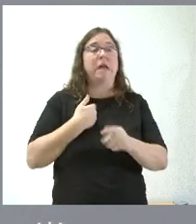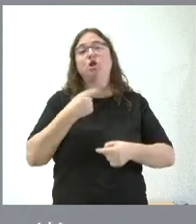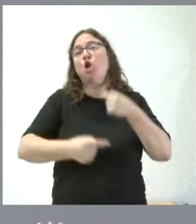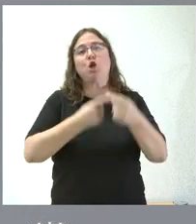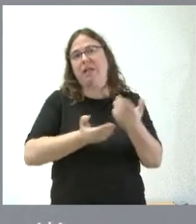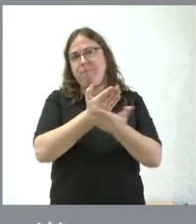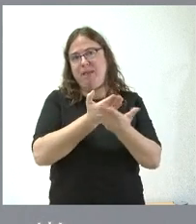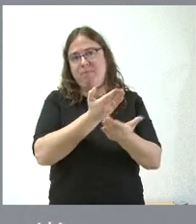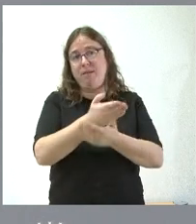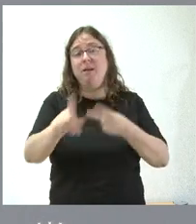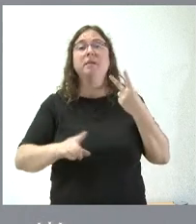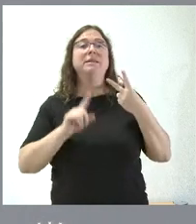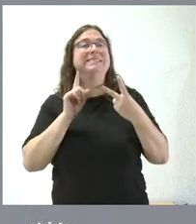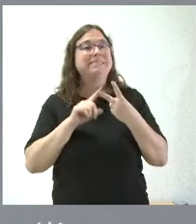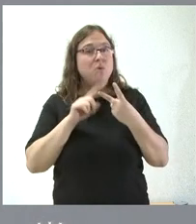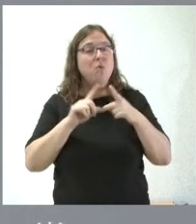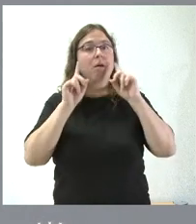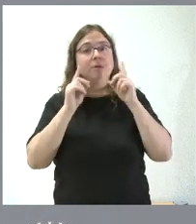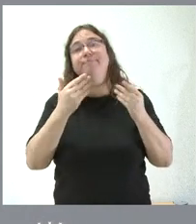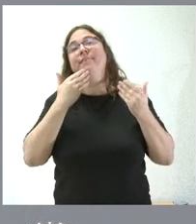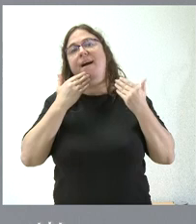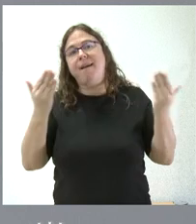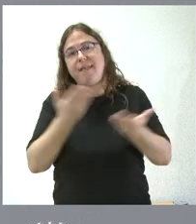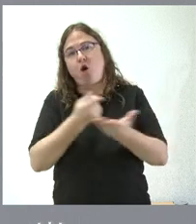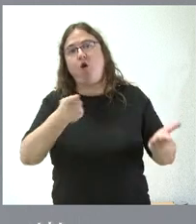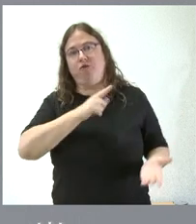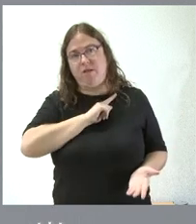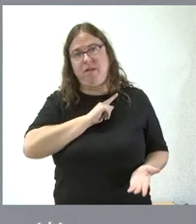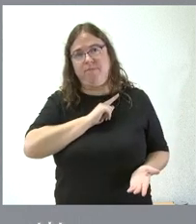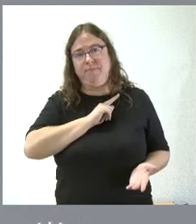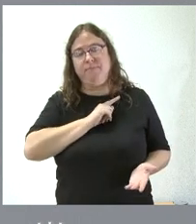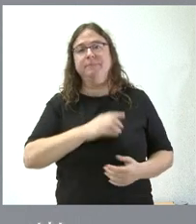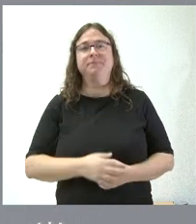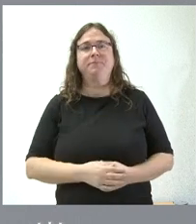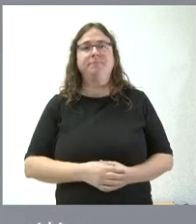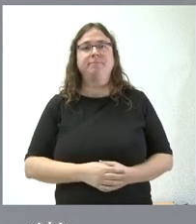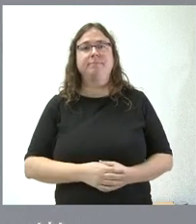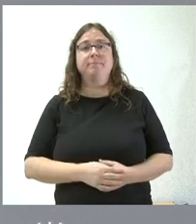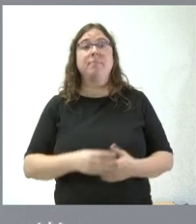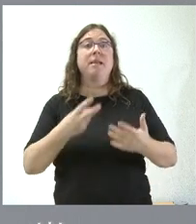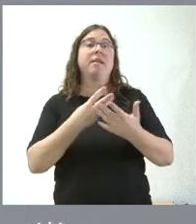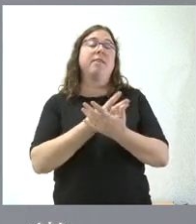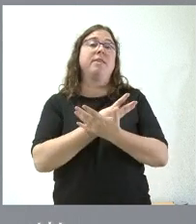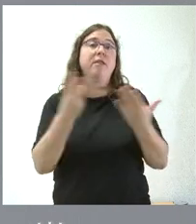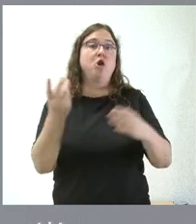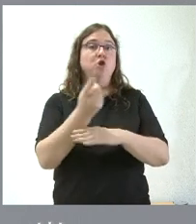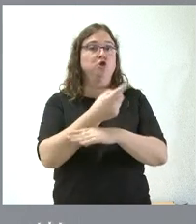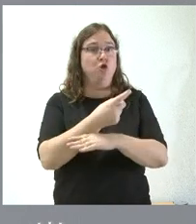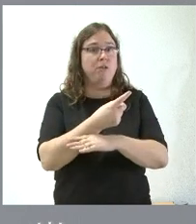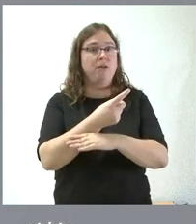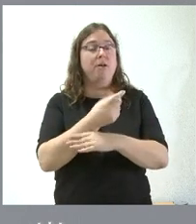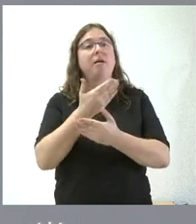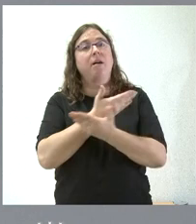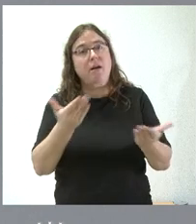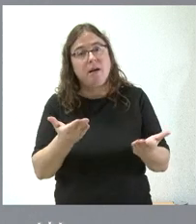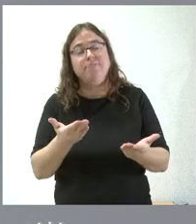días y en el segundo caso pues agradecemos la confianza que se nos ha otorgado estas 18 horas lo valoramos